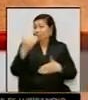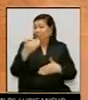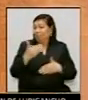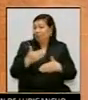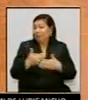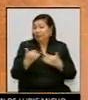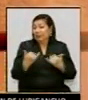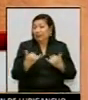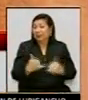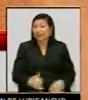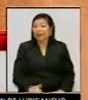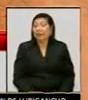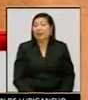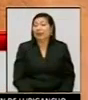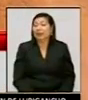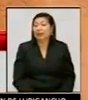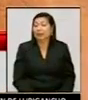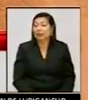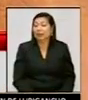estrictamente